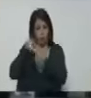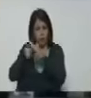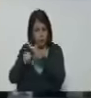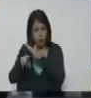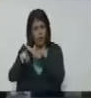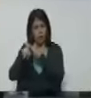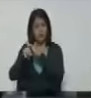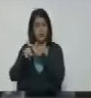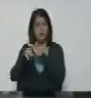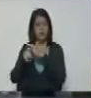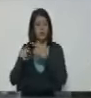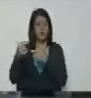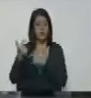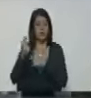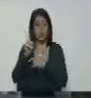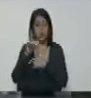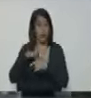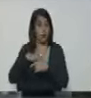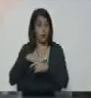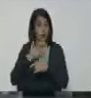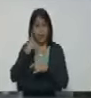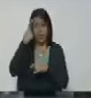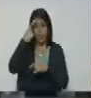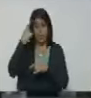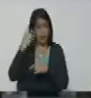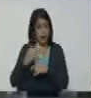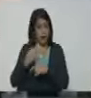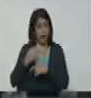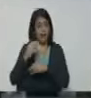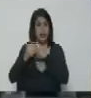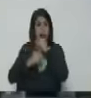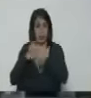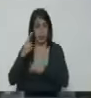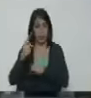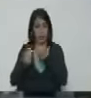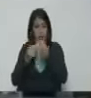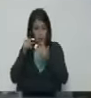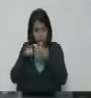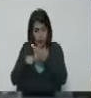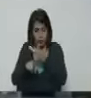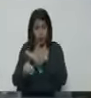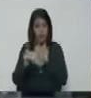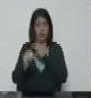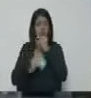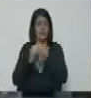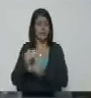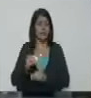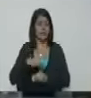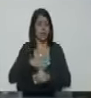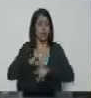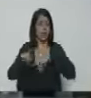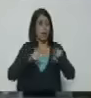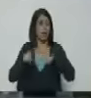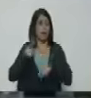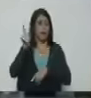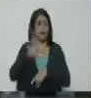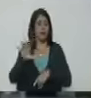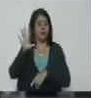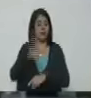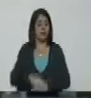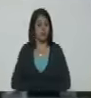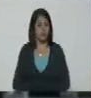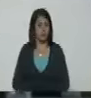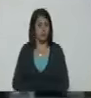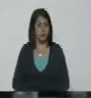introducirse por una vía en la cual ellos nunca han creído, a ver cómo se meten, a ver cómo pudieran gobernar a Venezuela. Un